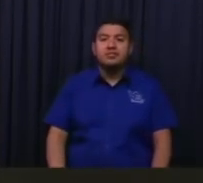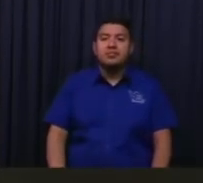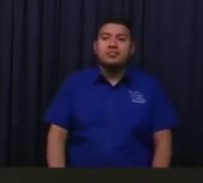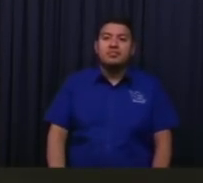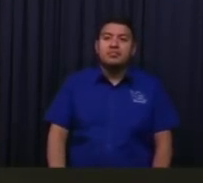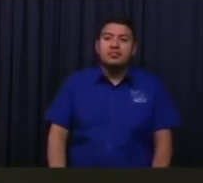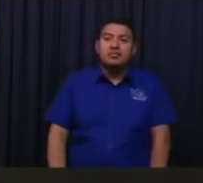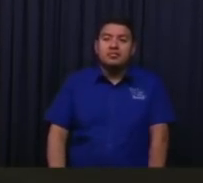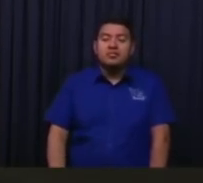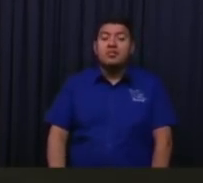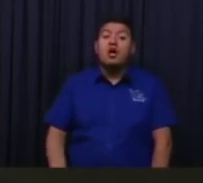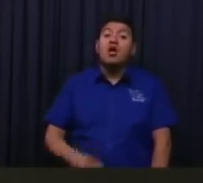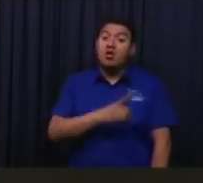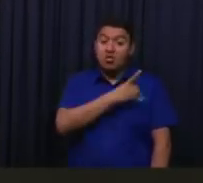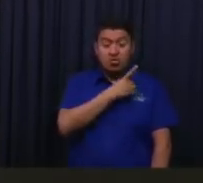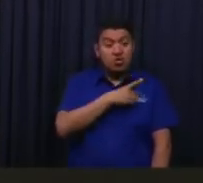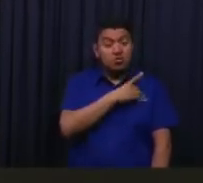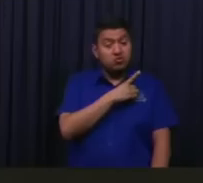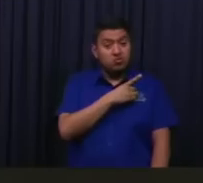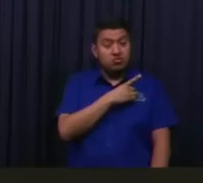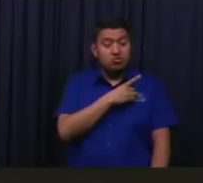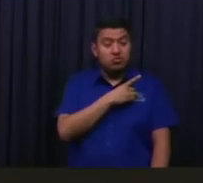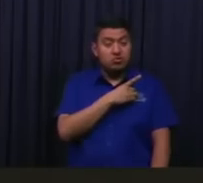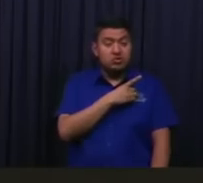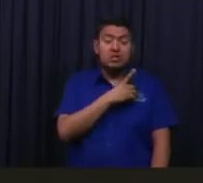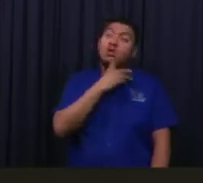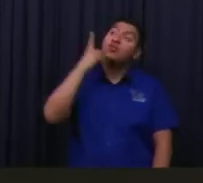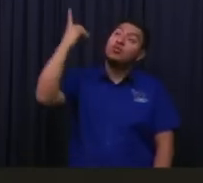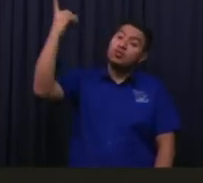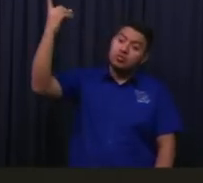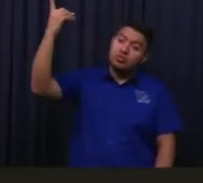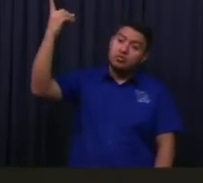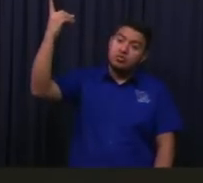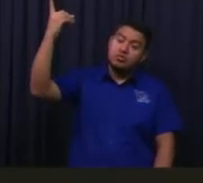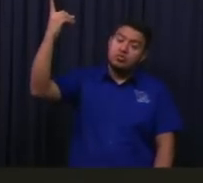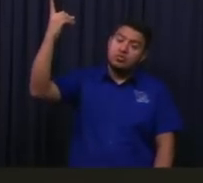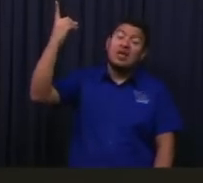que Dios desea que tú tengas deseos de